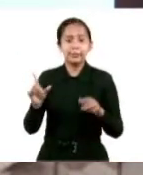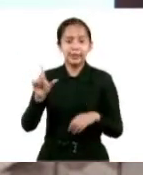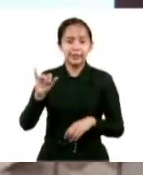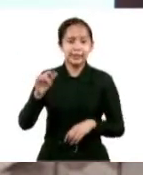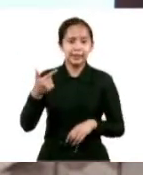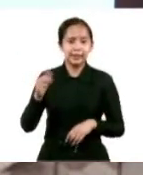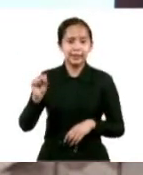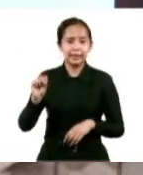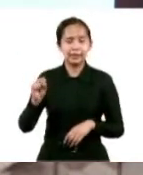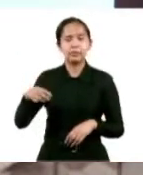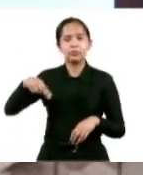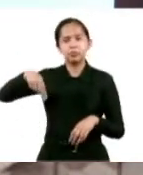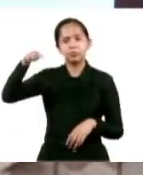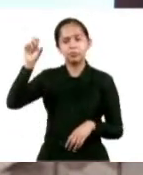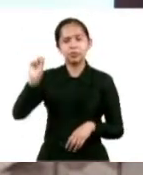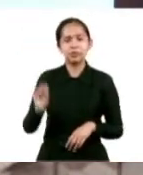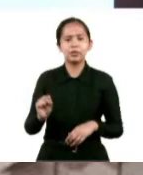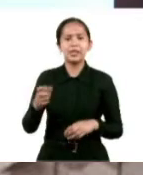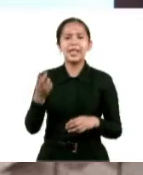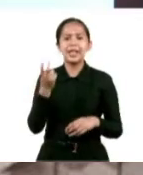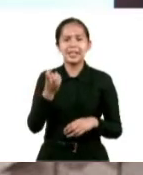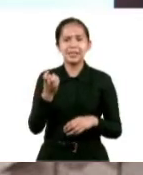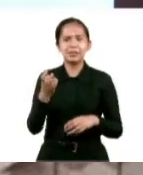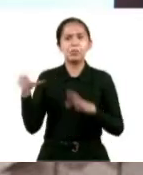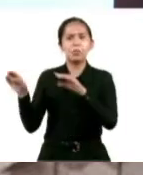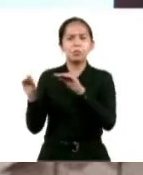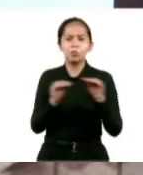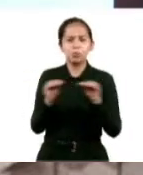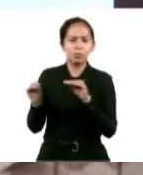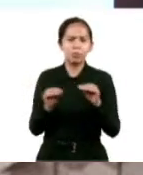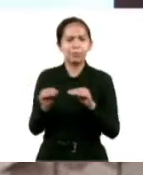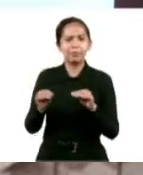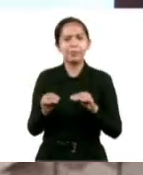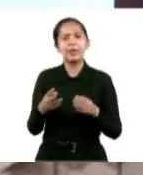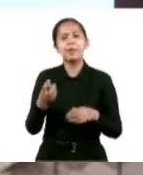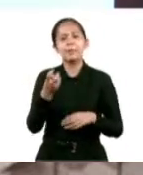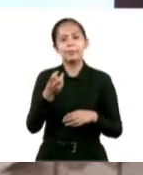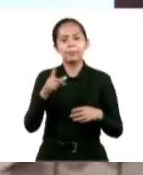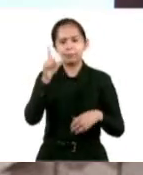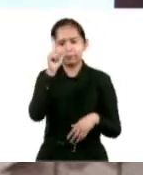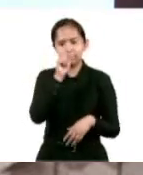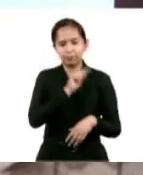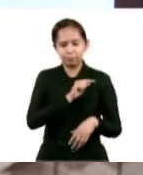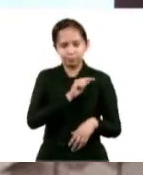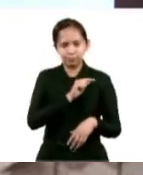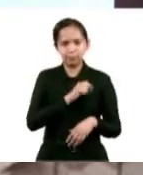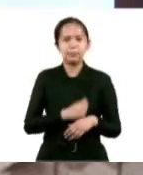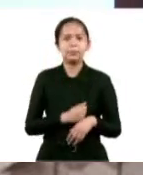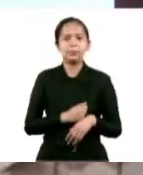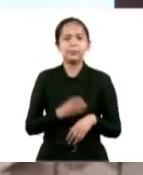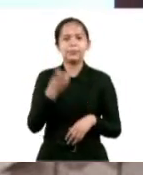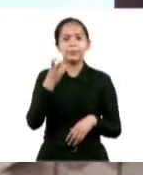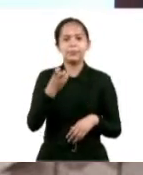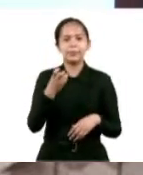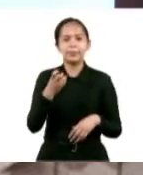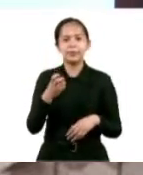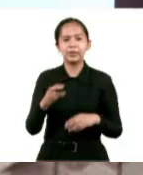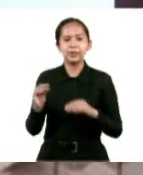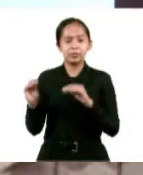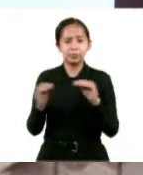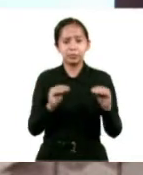de tal manera que se estuvieron moviendo una hacia la otra antes de la falla. Estas deformaciones no